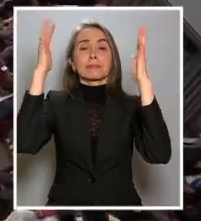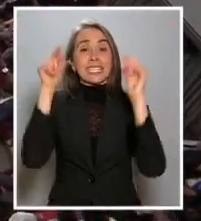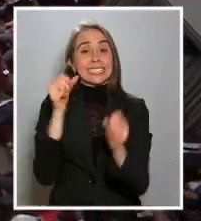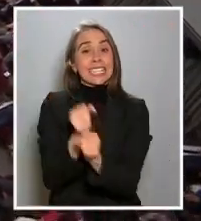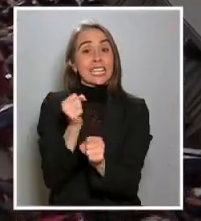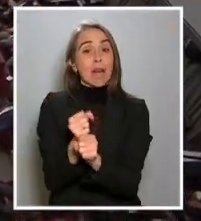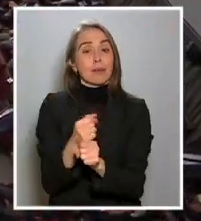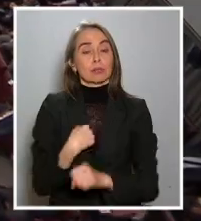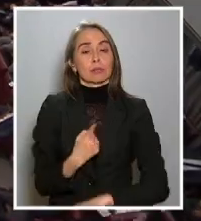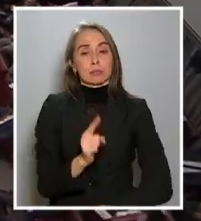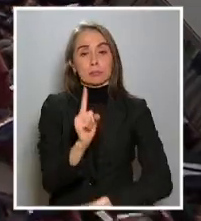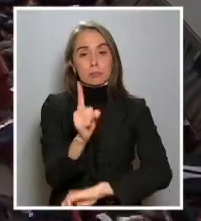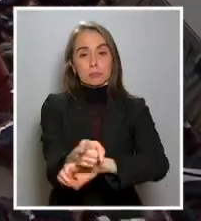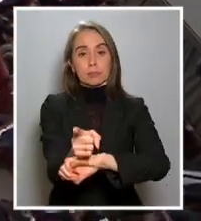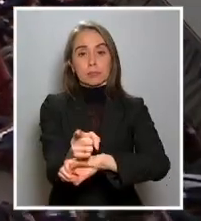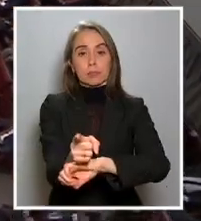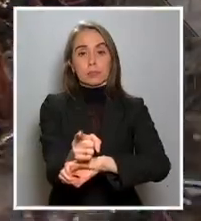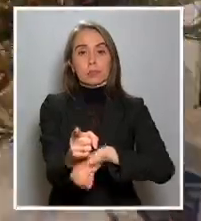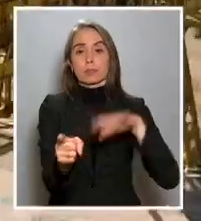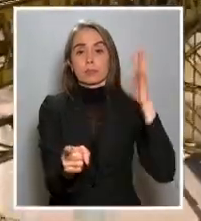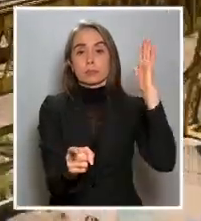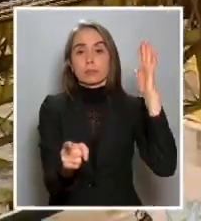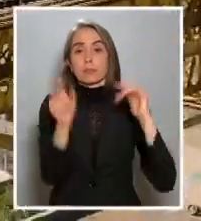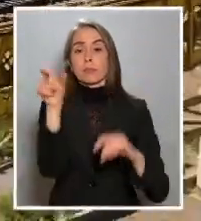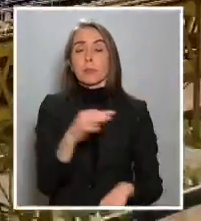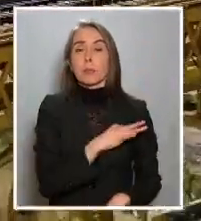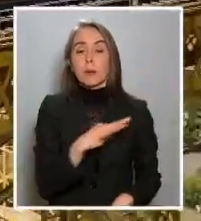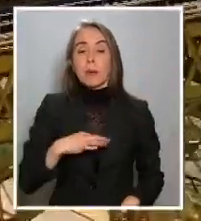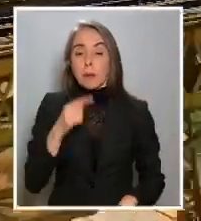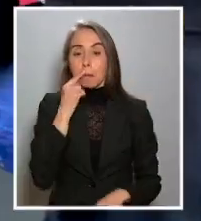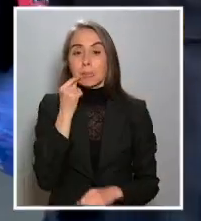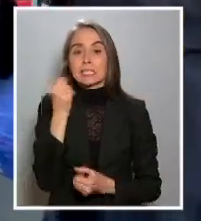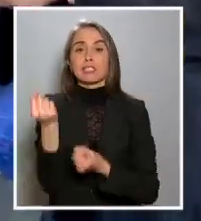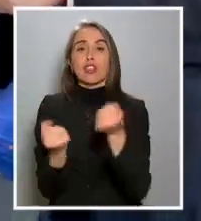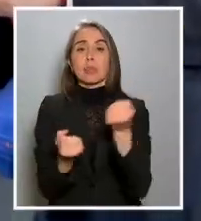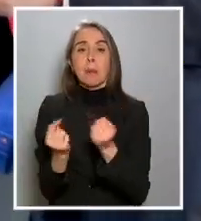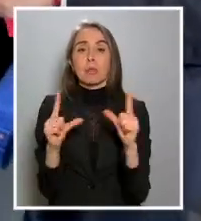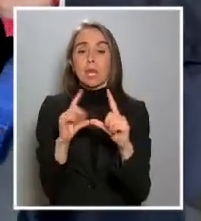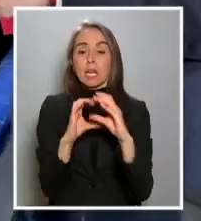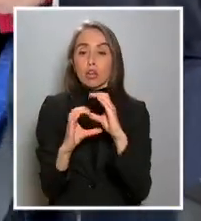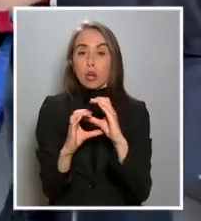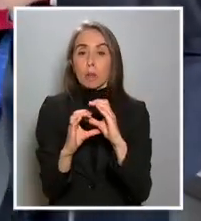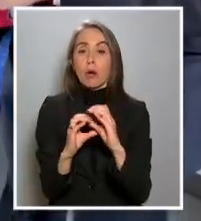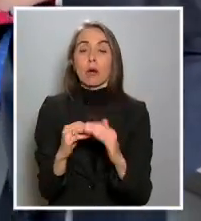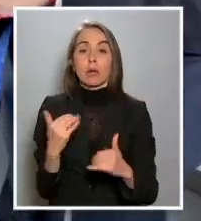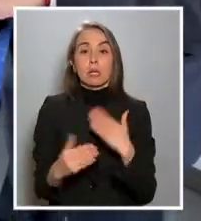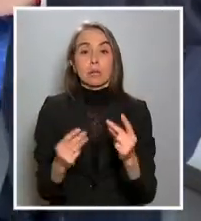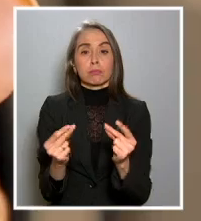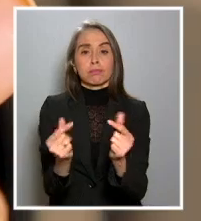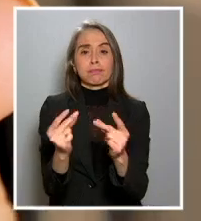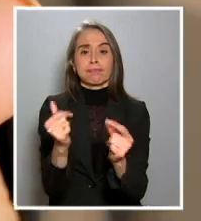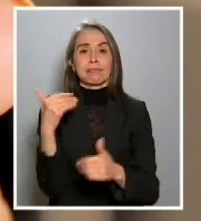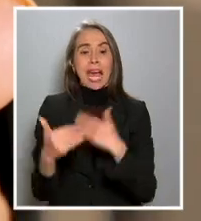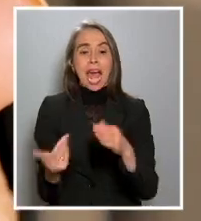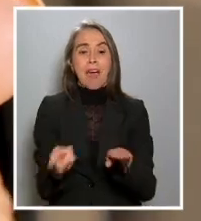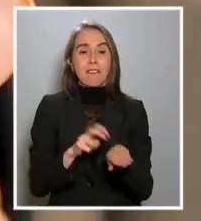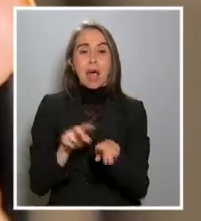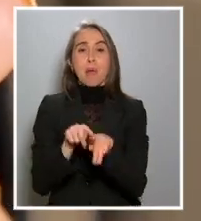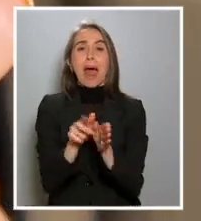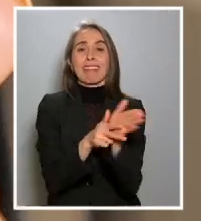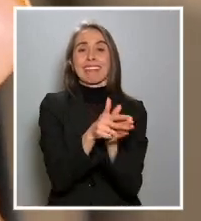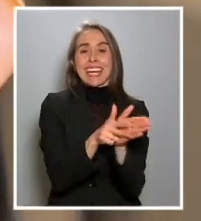que he encomendado al ministro de Transporte y Telecomunicaciones avanza a toda máquina.